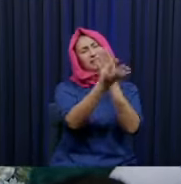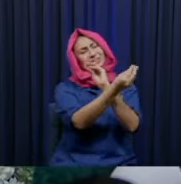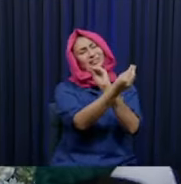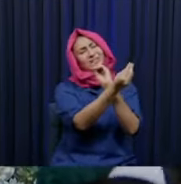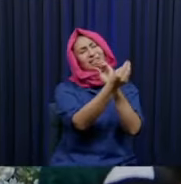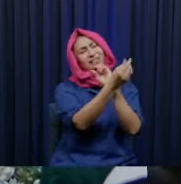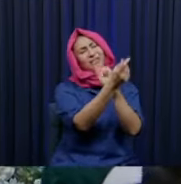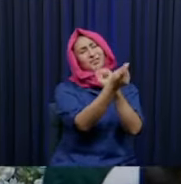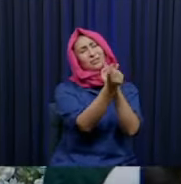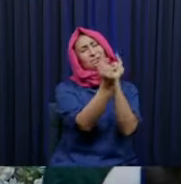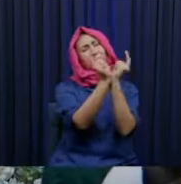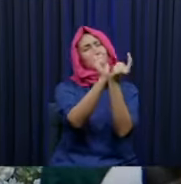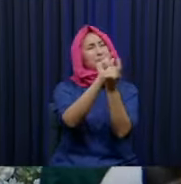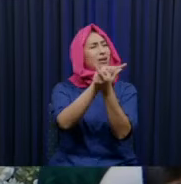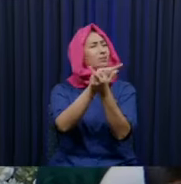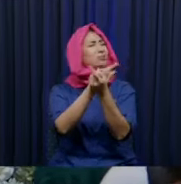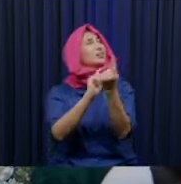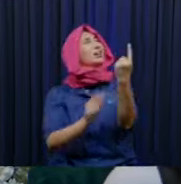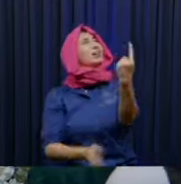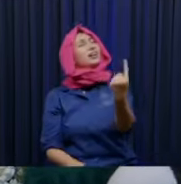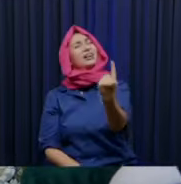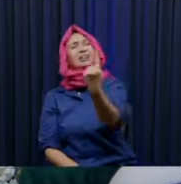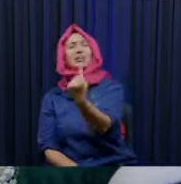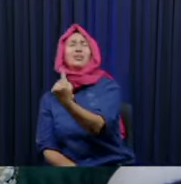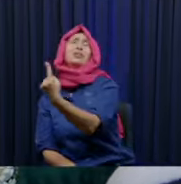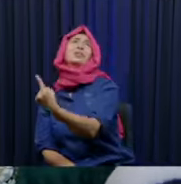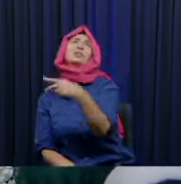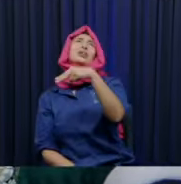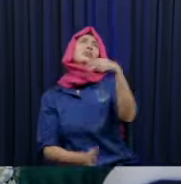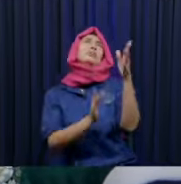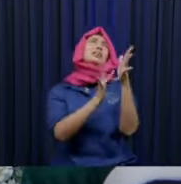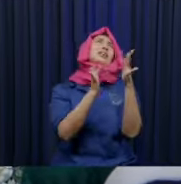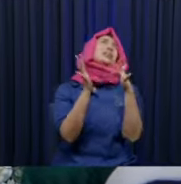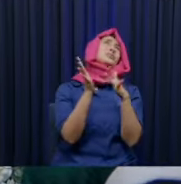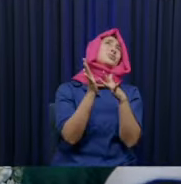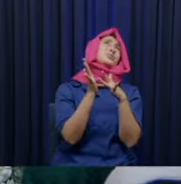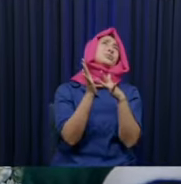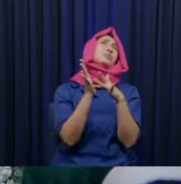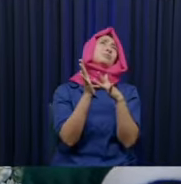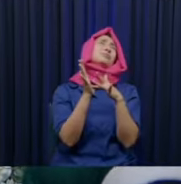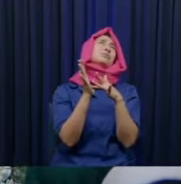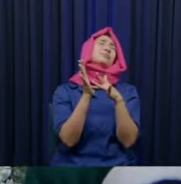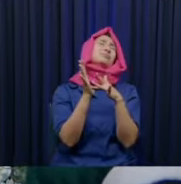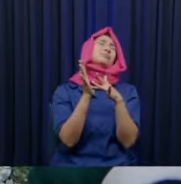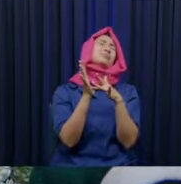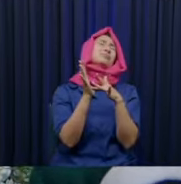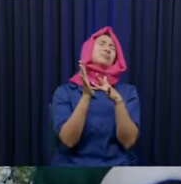el libro de la vida. En el nombre de Jesús los bendecimos.